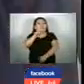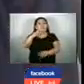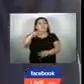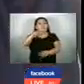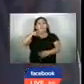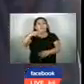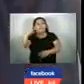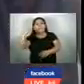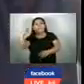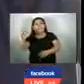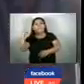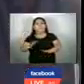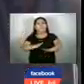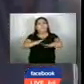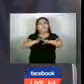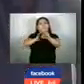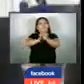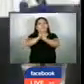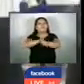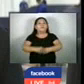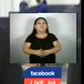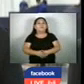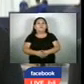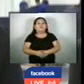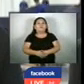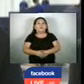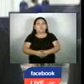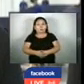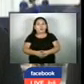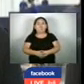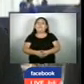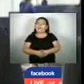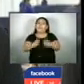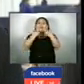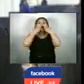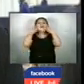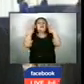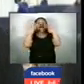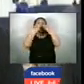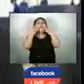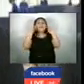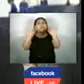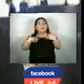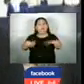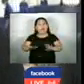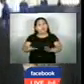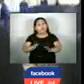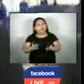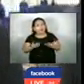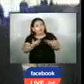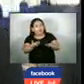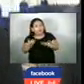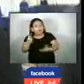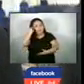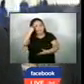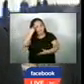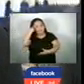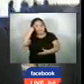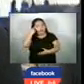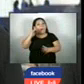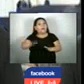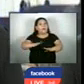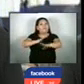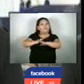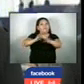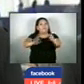millones de dosis contra el coronavirus. Tiene la alegría no solo de contar con una intervención o una estrategia ante el COVID-19,